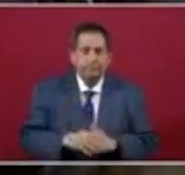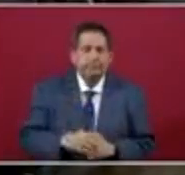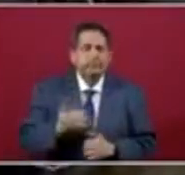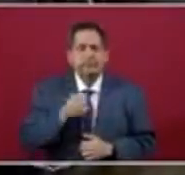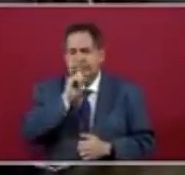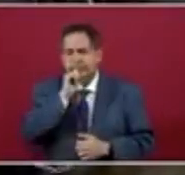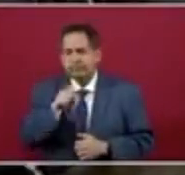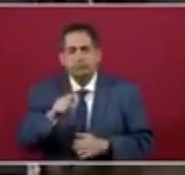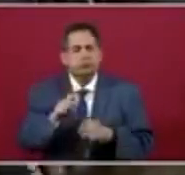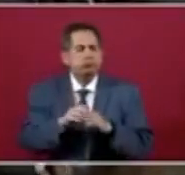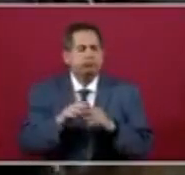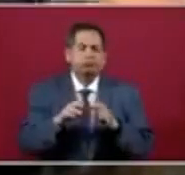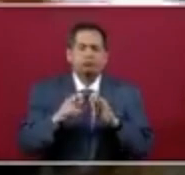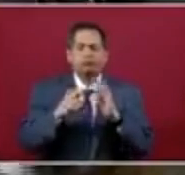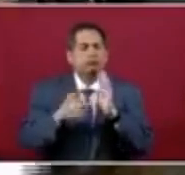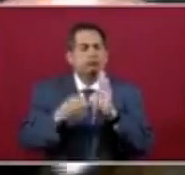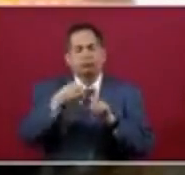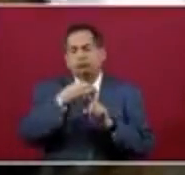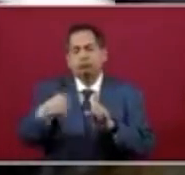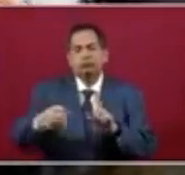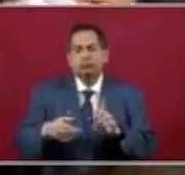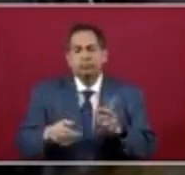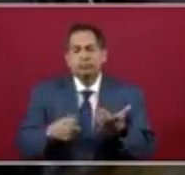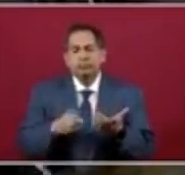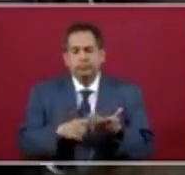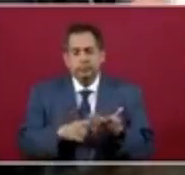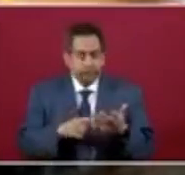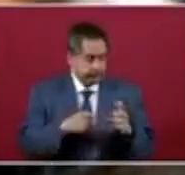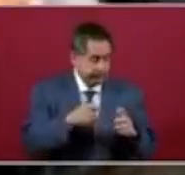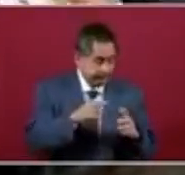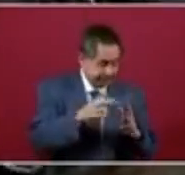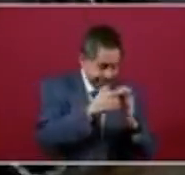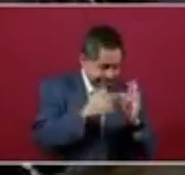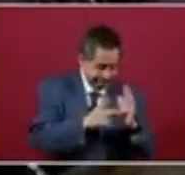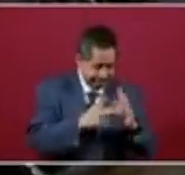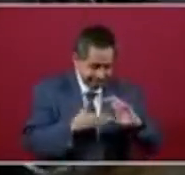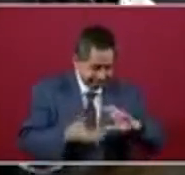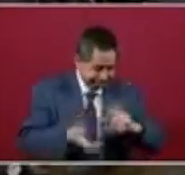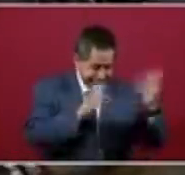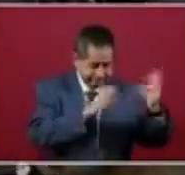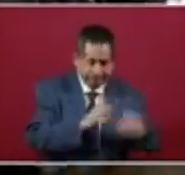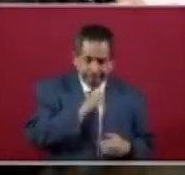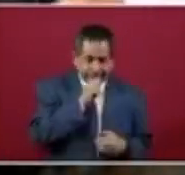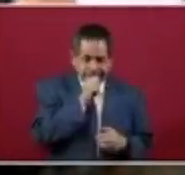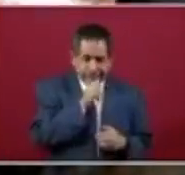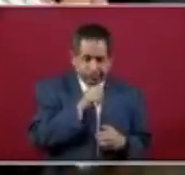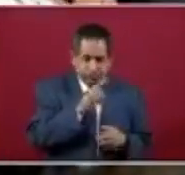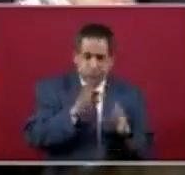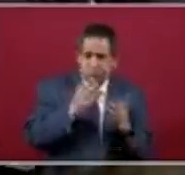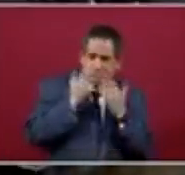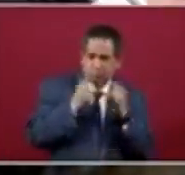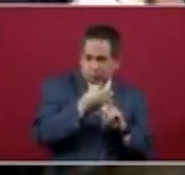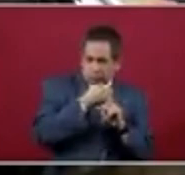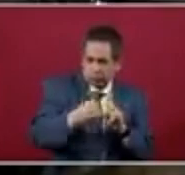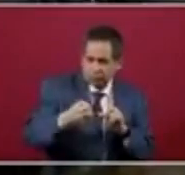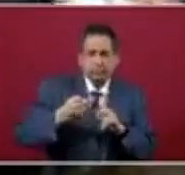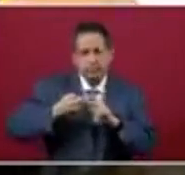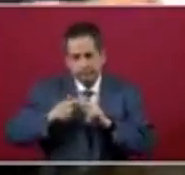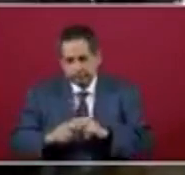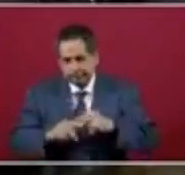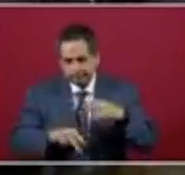sobre la sistematización, todo lo que no está sistematizado y que está en bruto y que dice usted que se va a comenzar